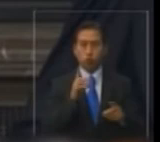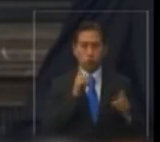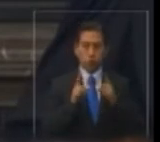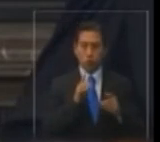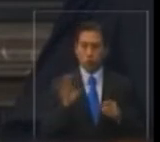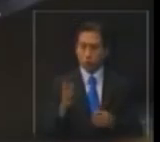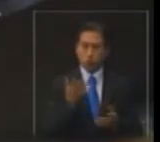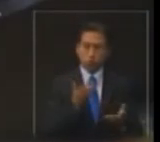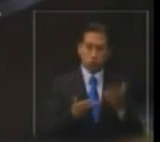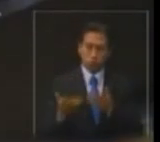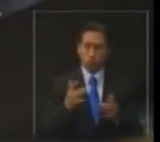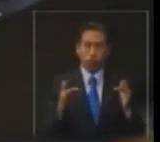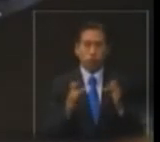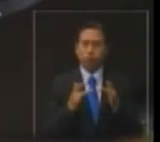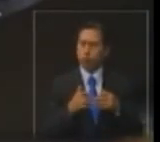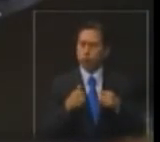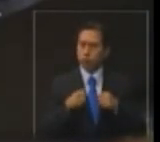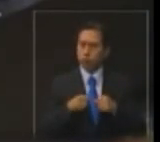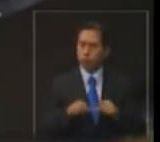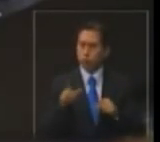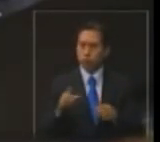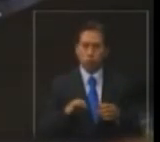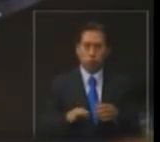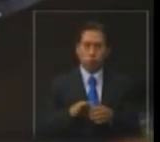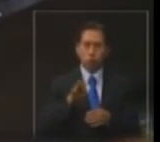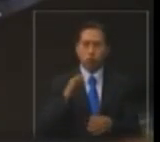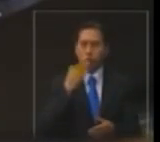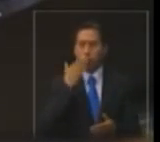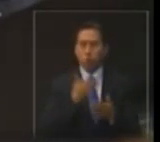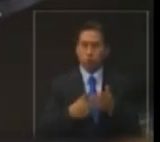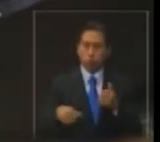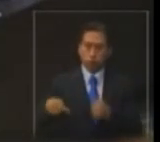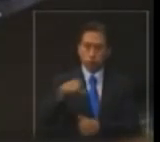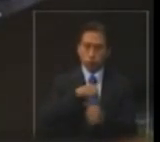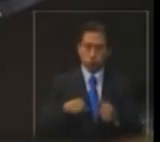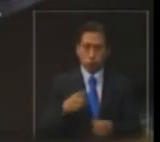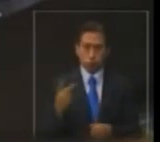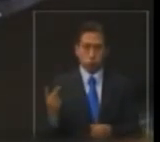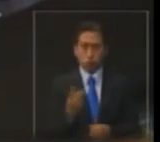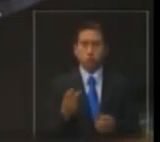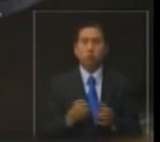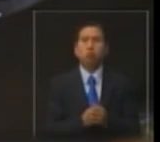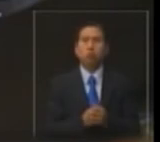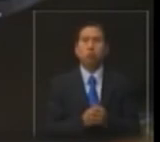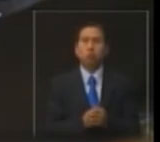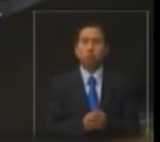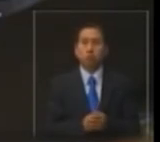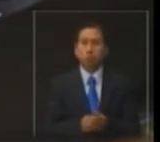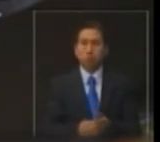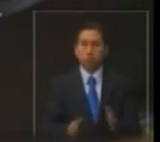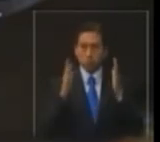sus intercambios en un espíritu de buena vecindad para